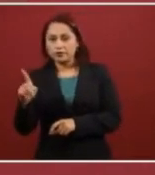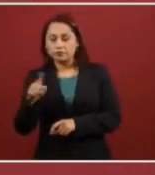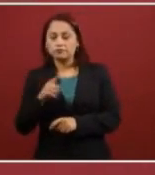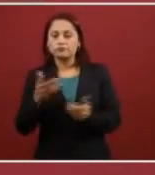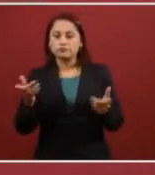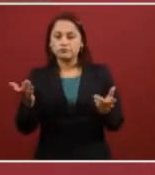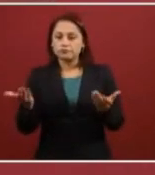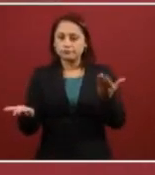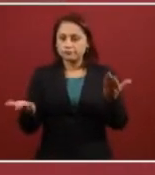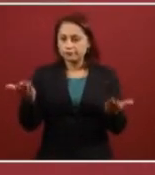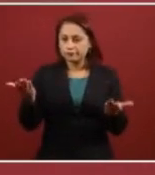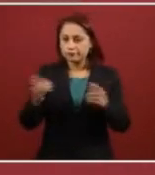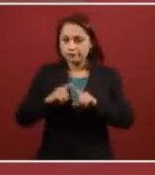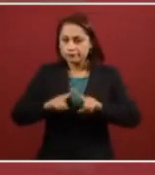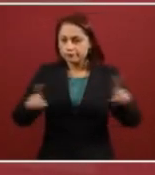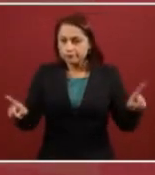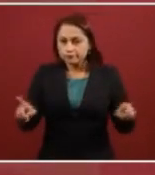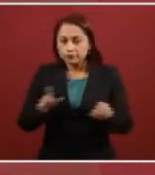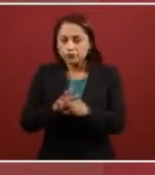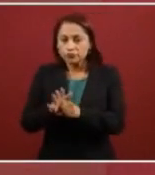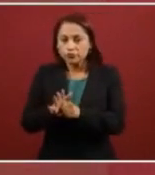Que